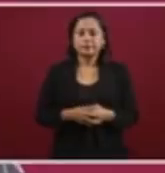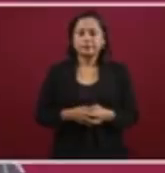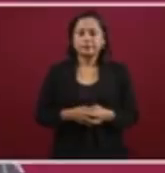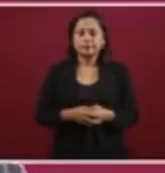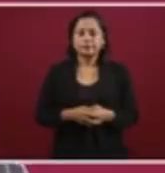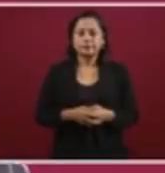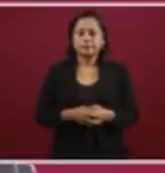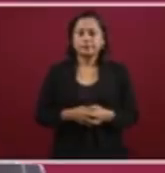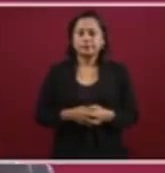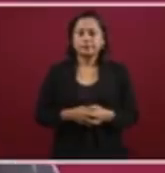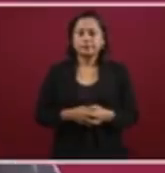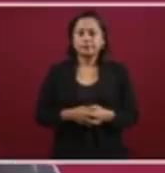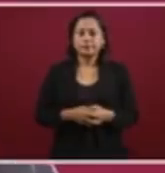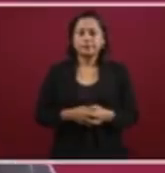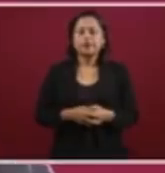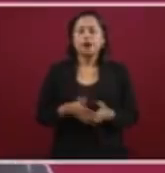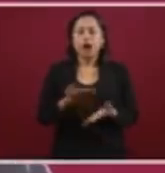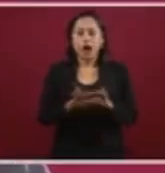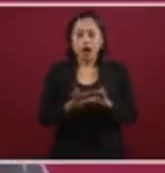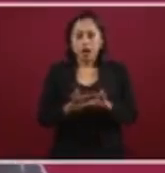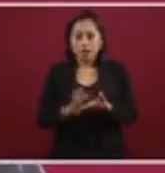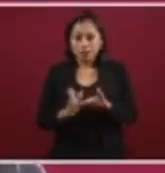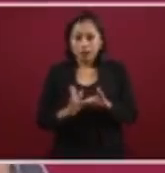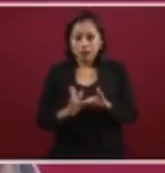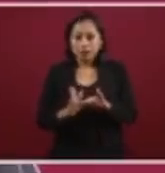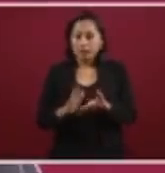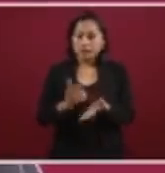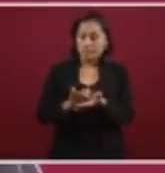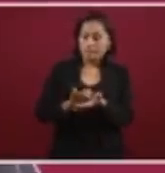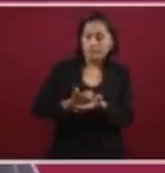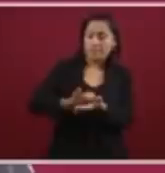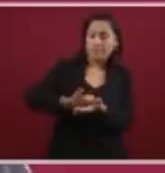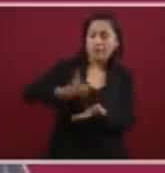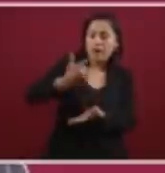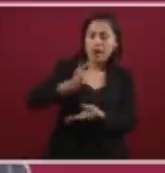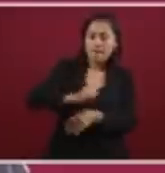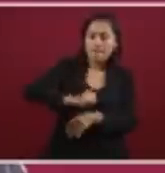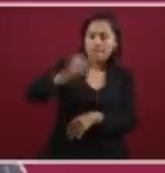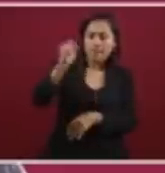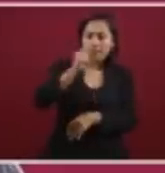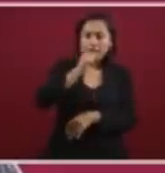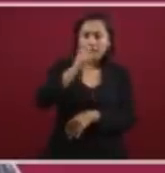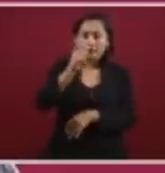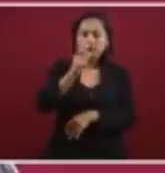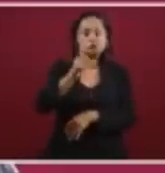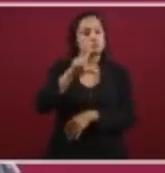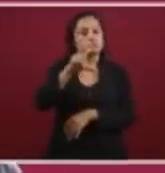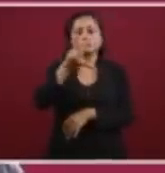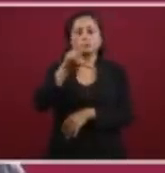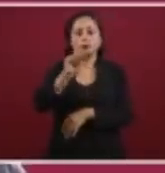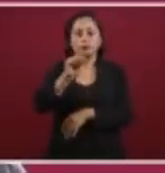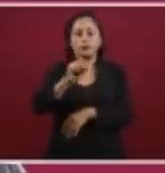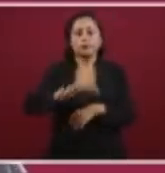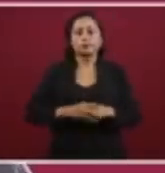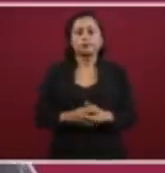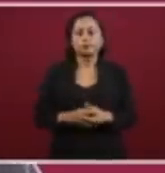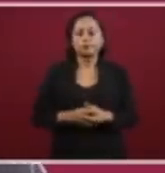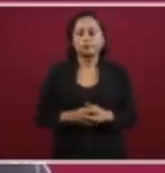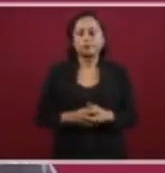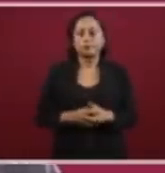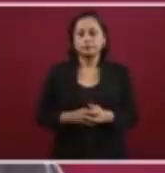a aumentar el precio de la luz en términos reales se